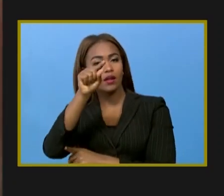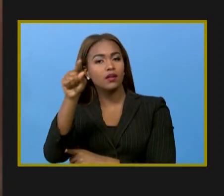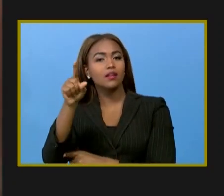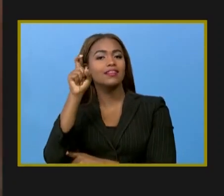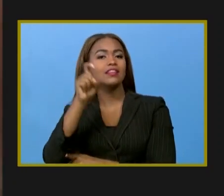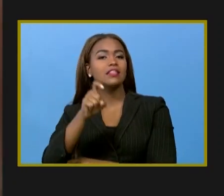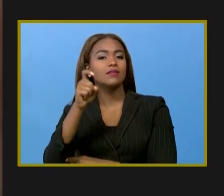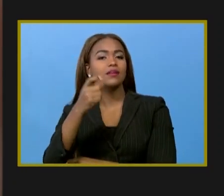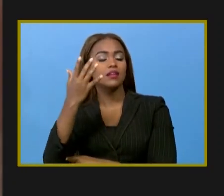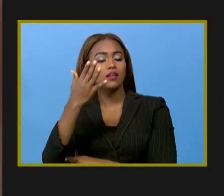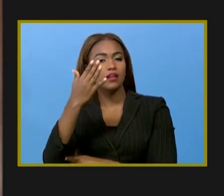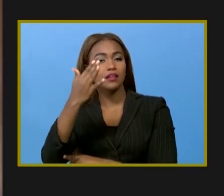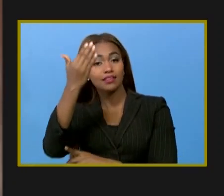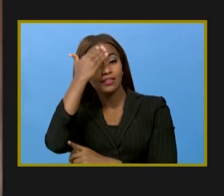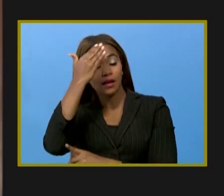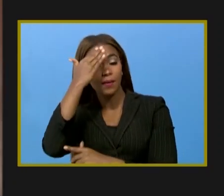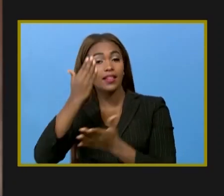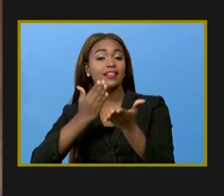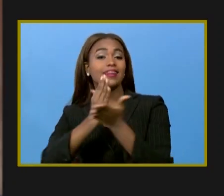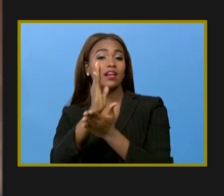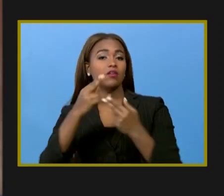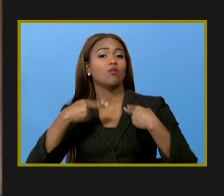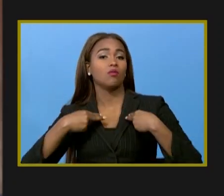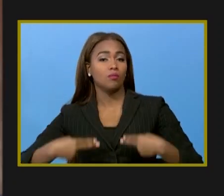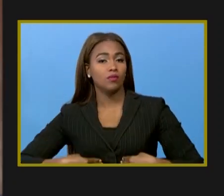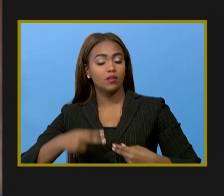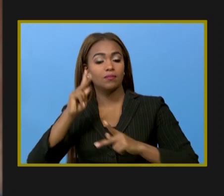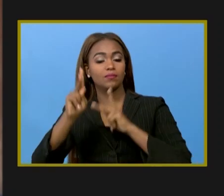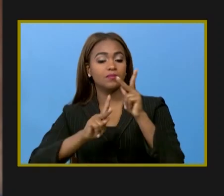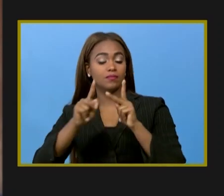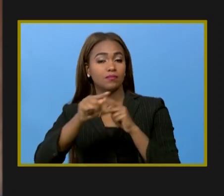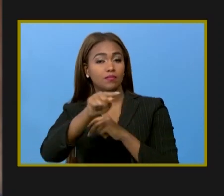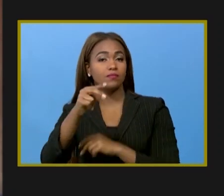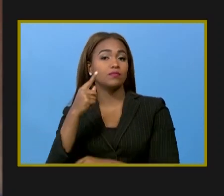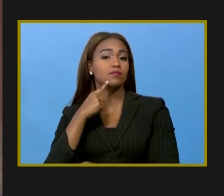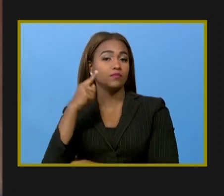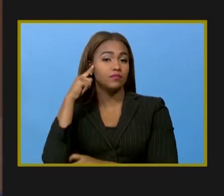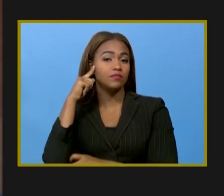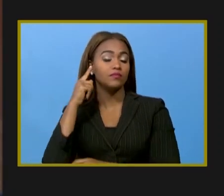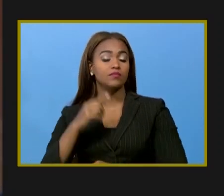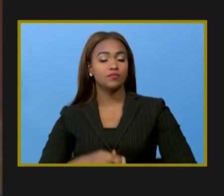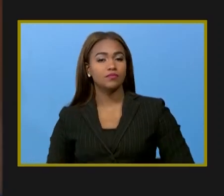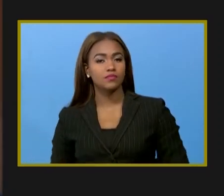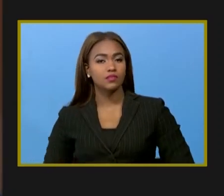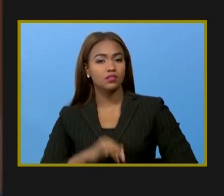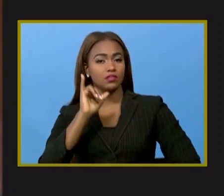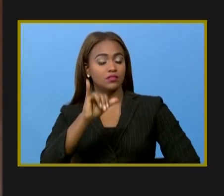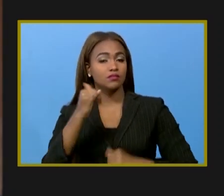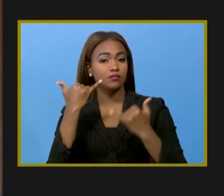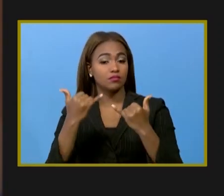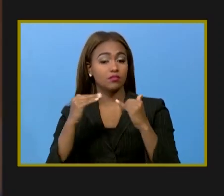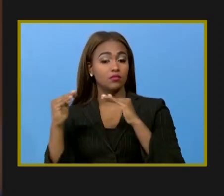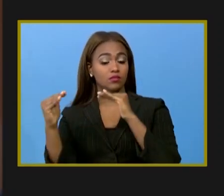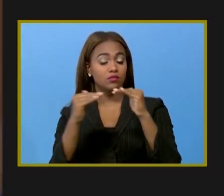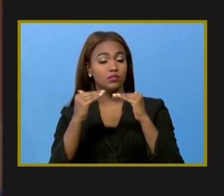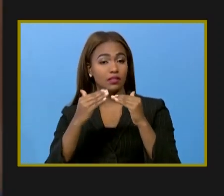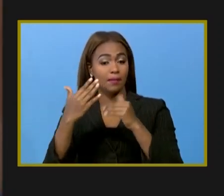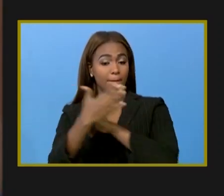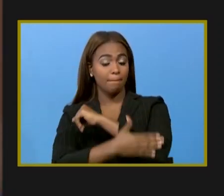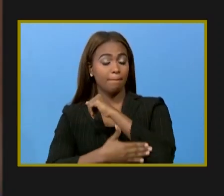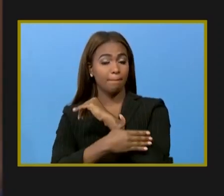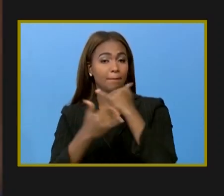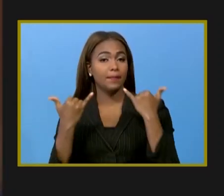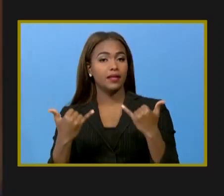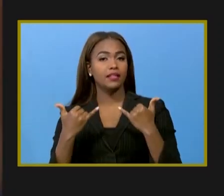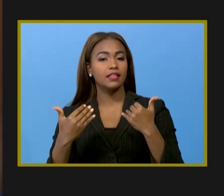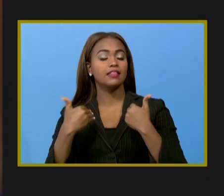reconozcan los derechos humanos de la comunidad sorda. Es un acto de justicia. El país se sitúa